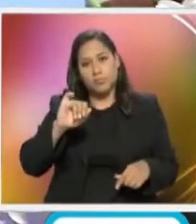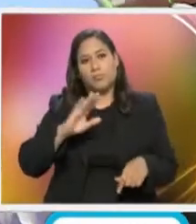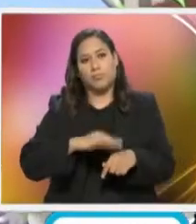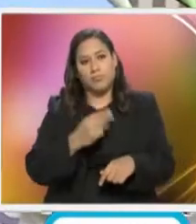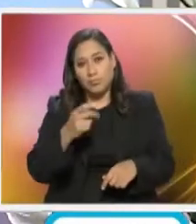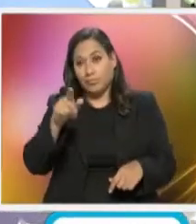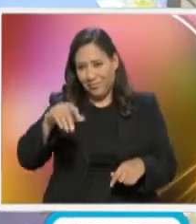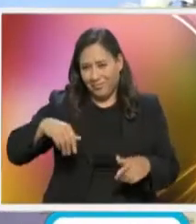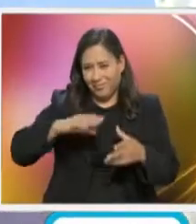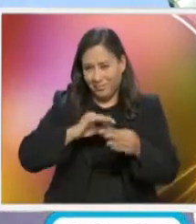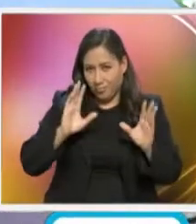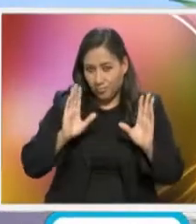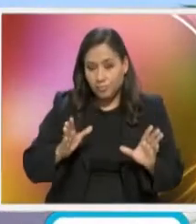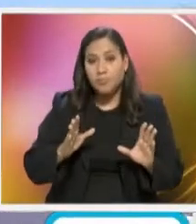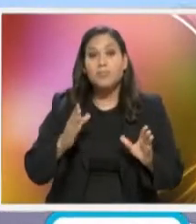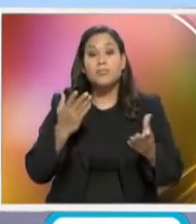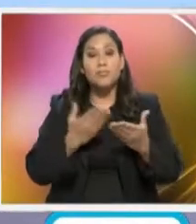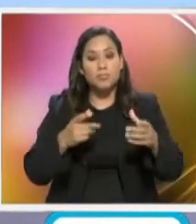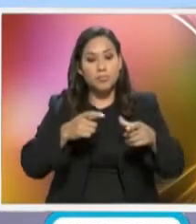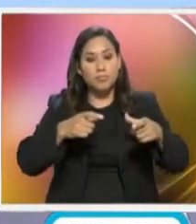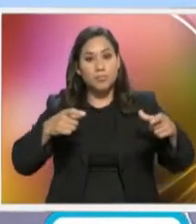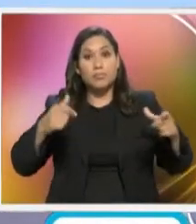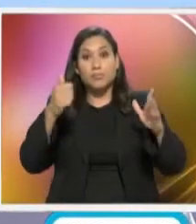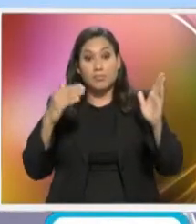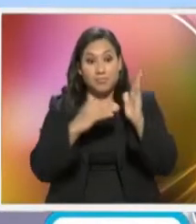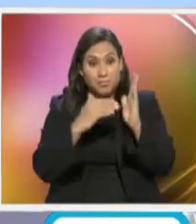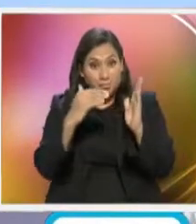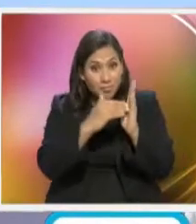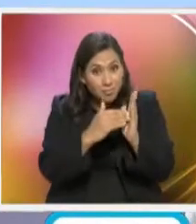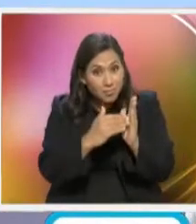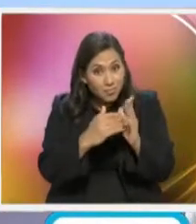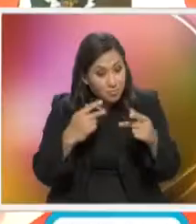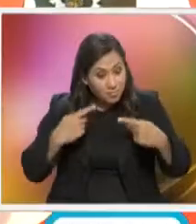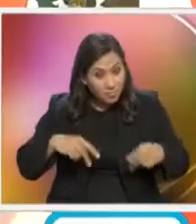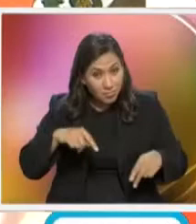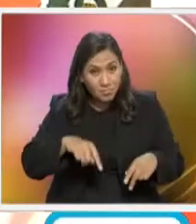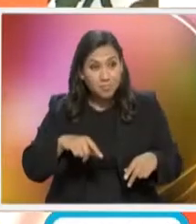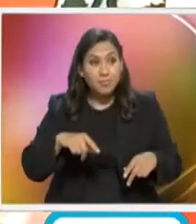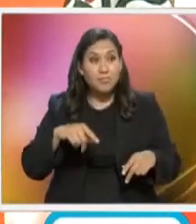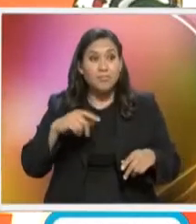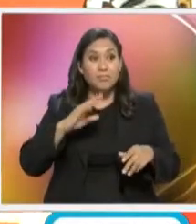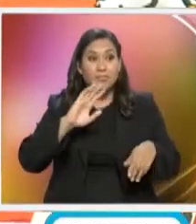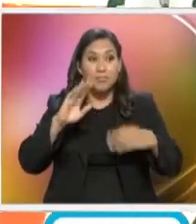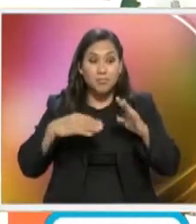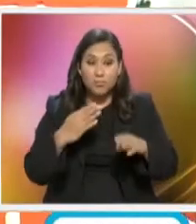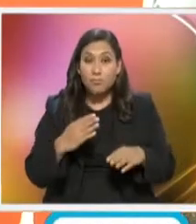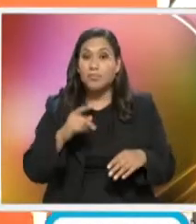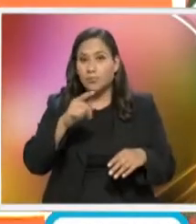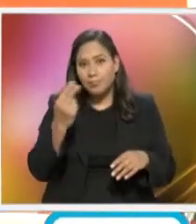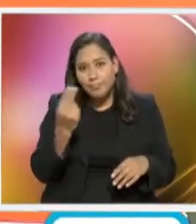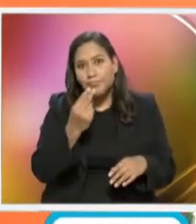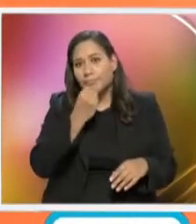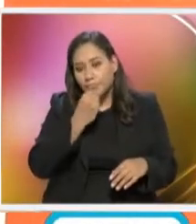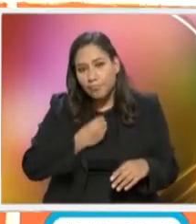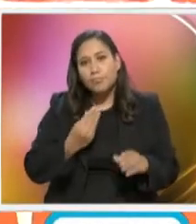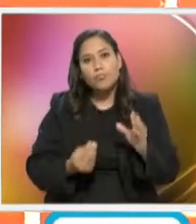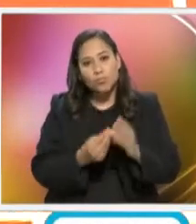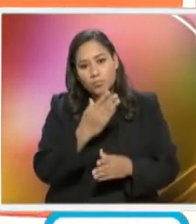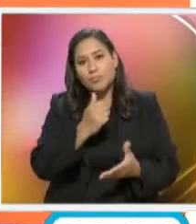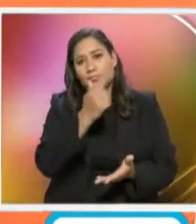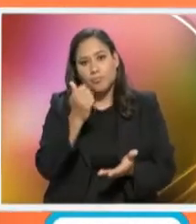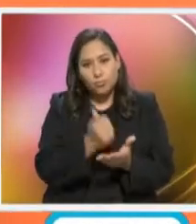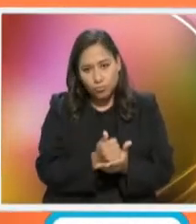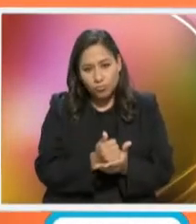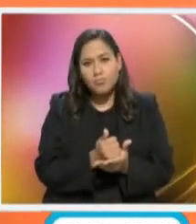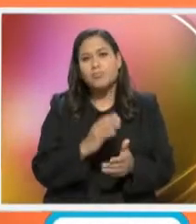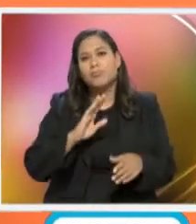crecimiento. Tú bien lo decías, Sí. ya somos más de 6,000 millones de habitantes en el mundo. Y sí hay necesidad de crear nuevas ciudades, Sí.